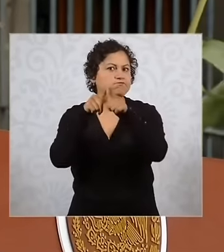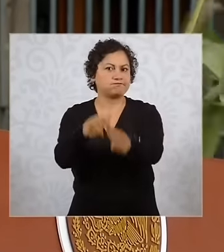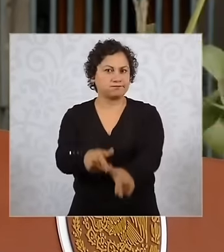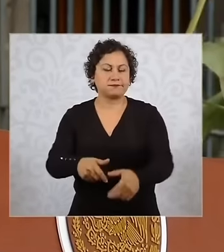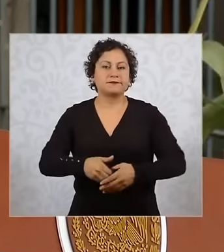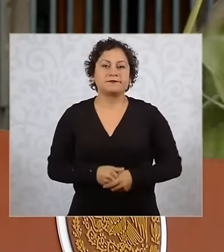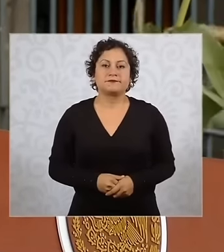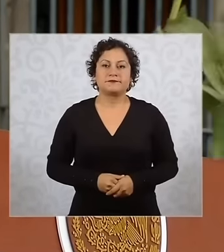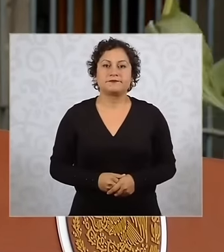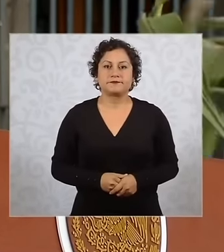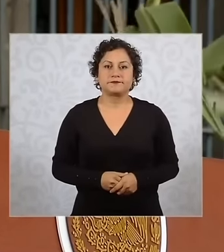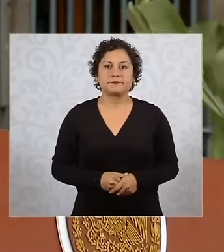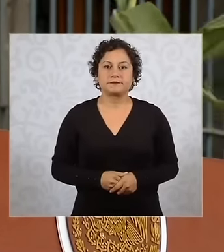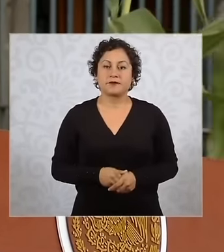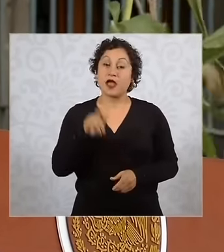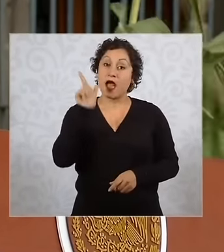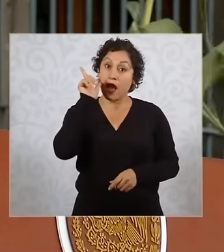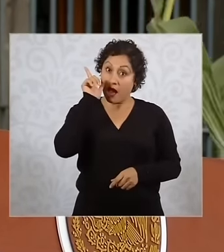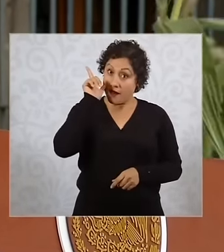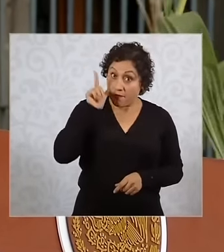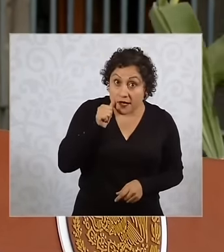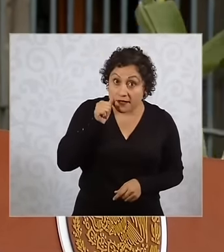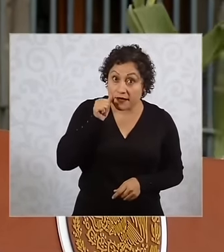A partir de mañana,